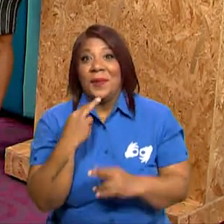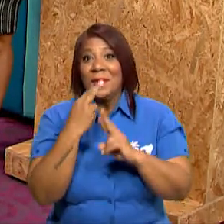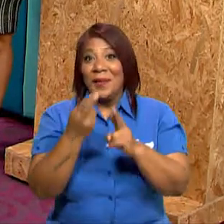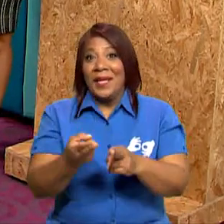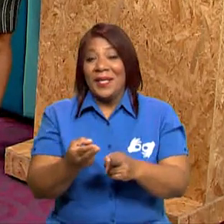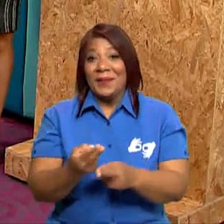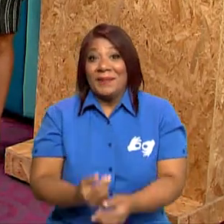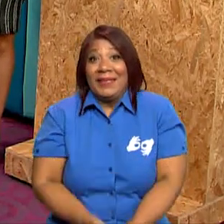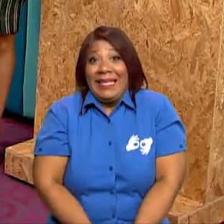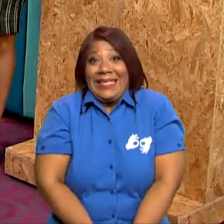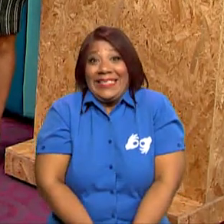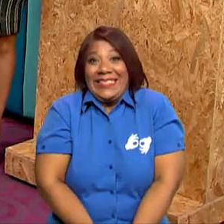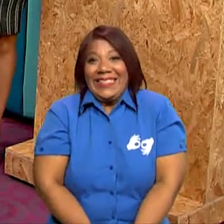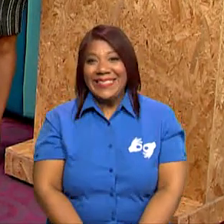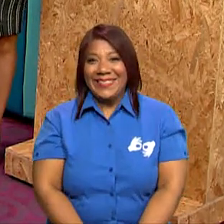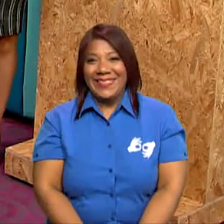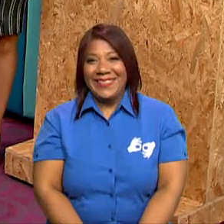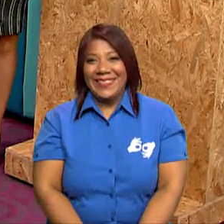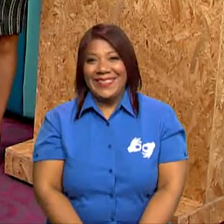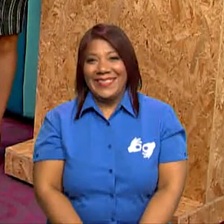respuestas. ¡Voy corriendo!